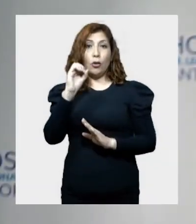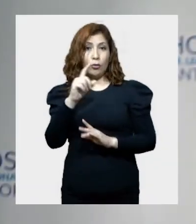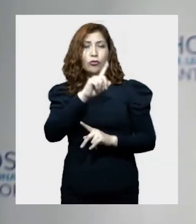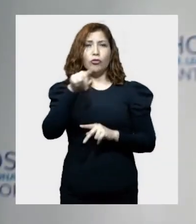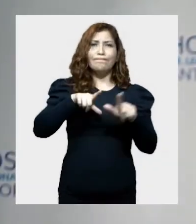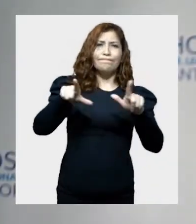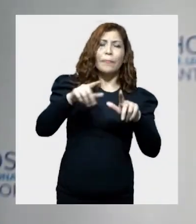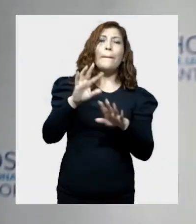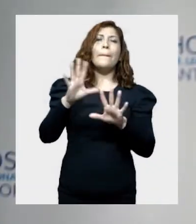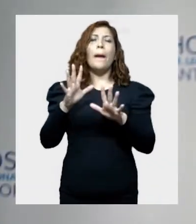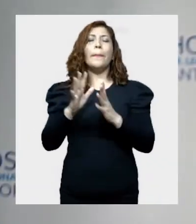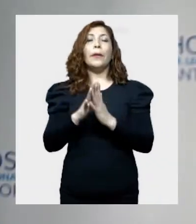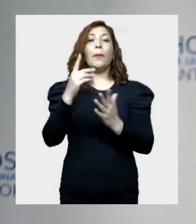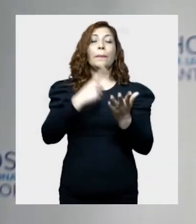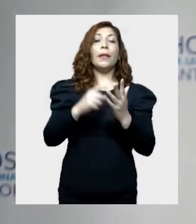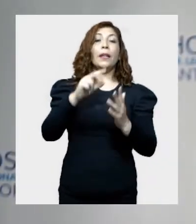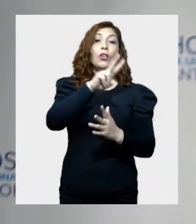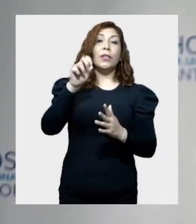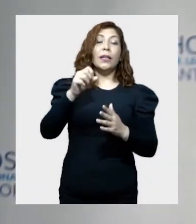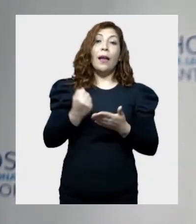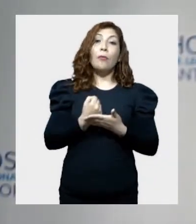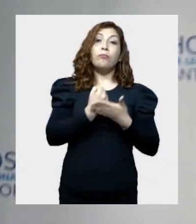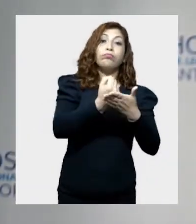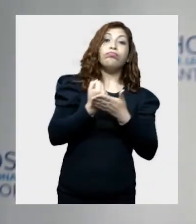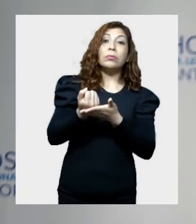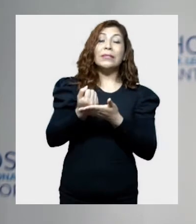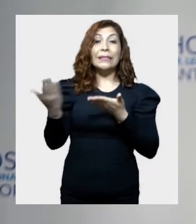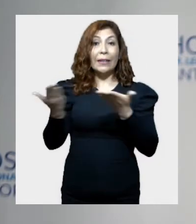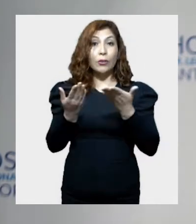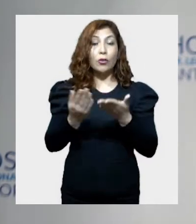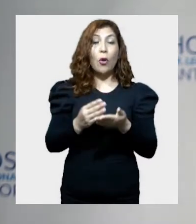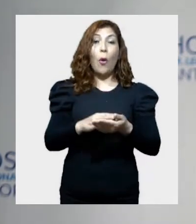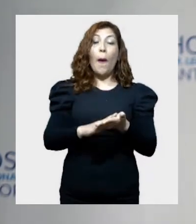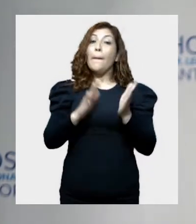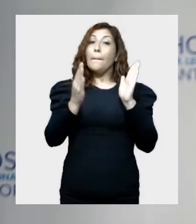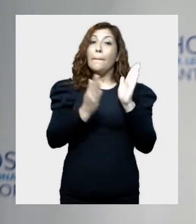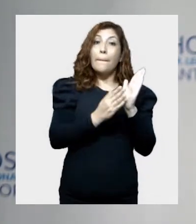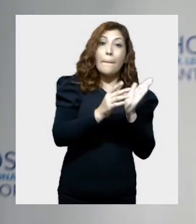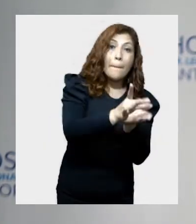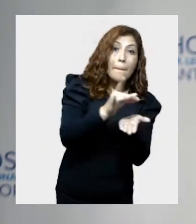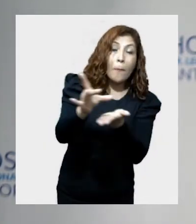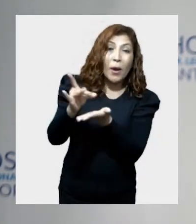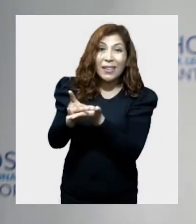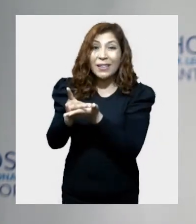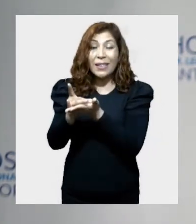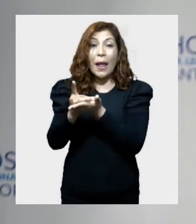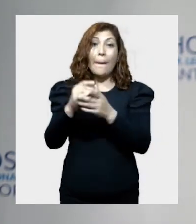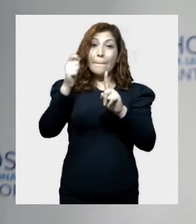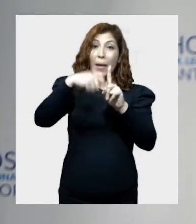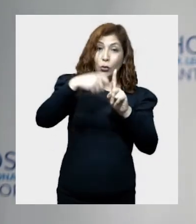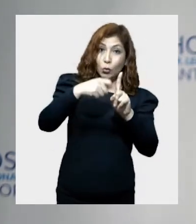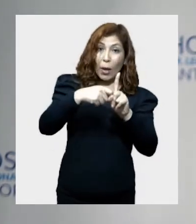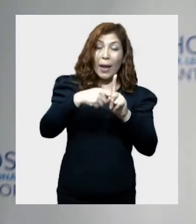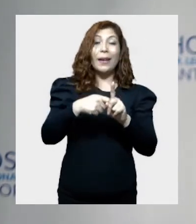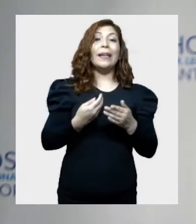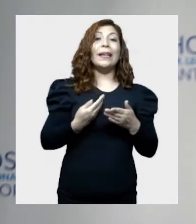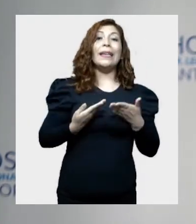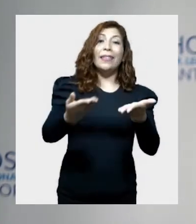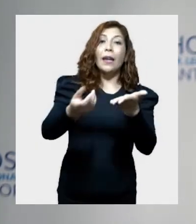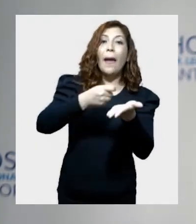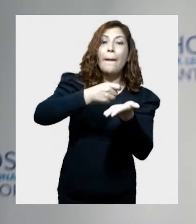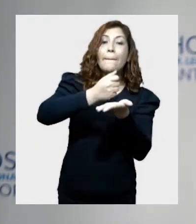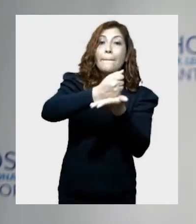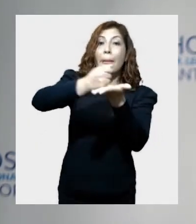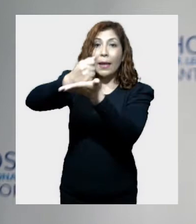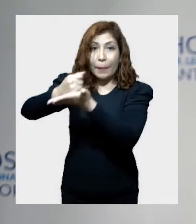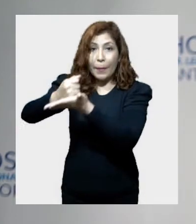gestionamos aproximadamente 1.200 prestaciones entre toma de muestras mensual y entrega de medicamentos. También acogimos el